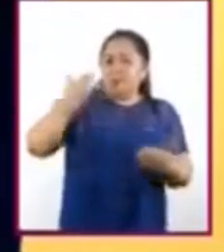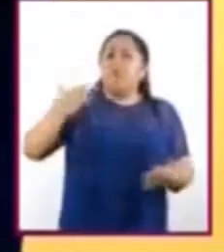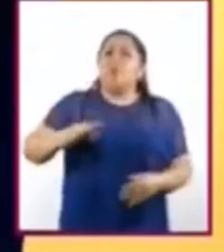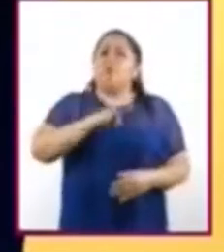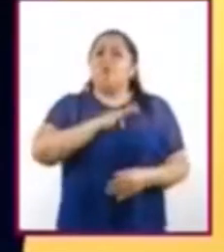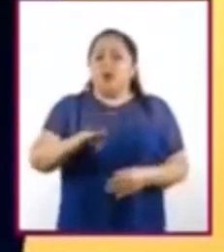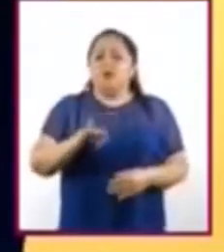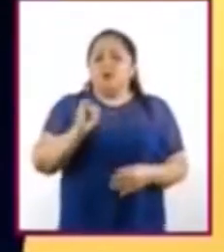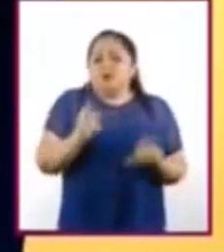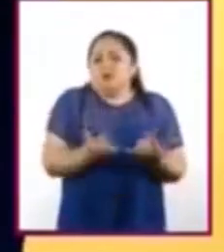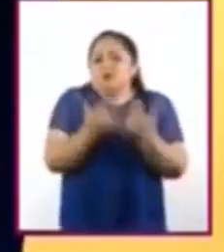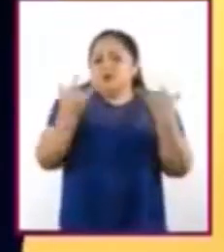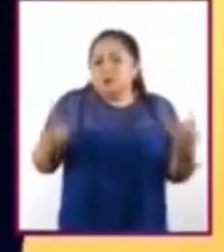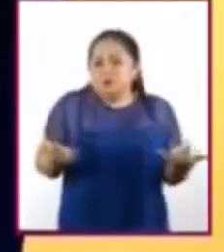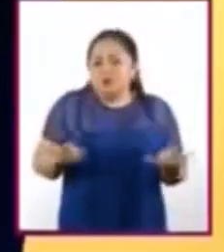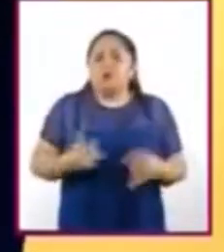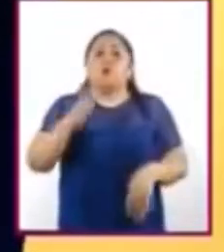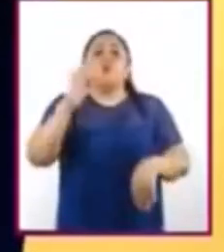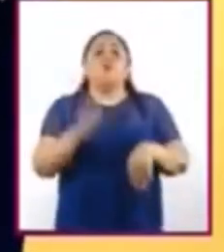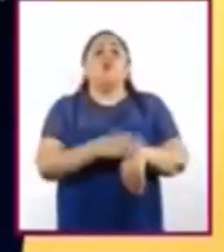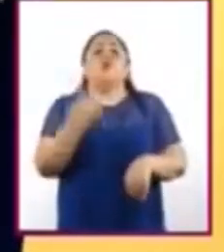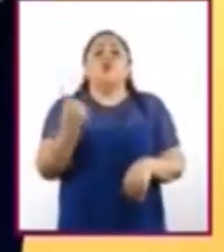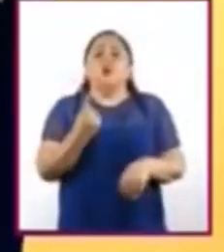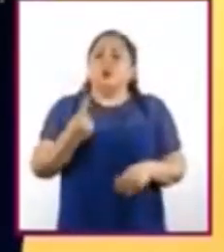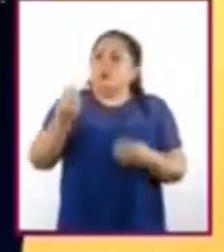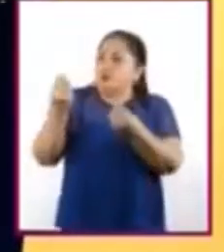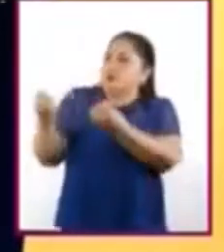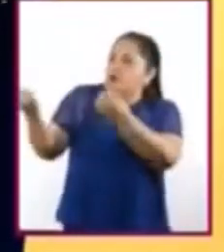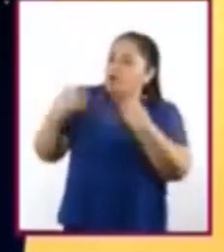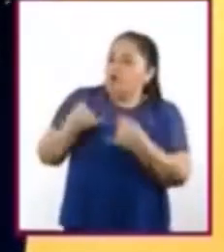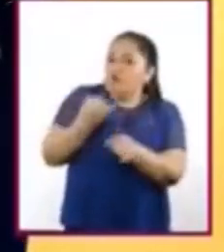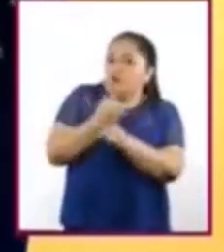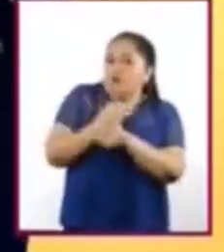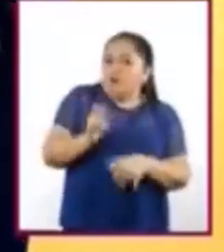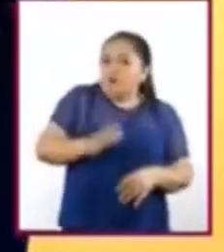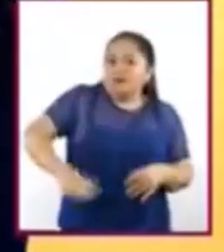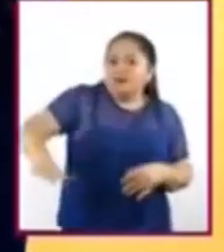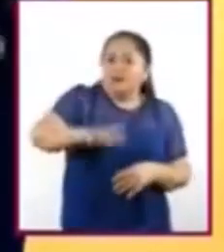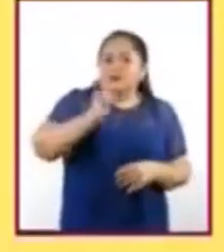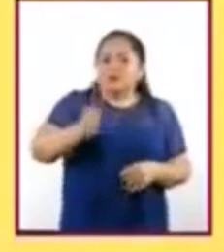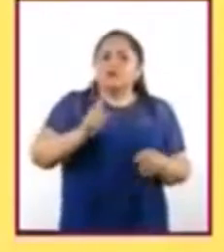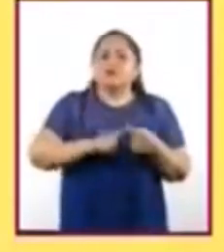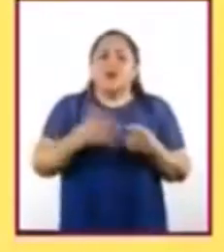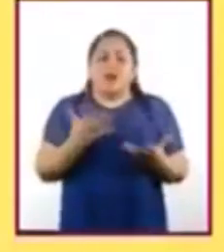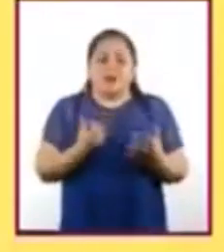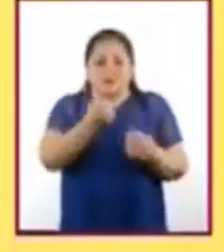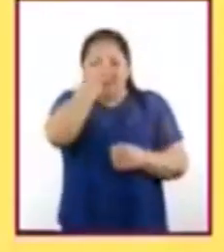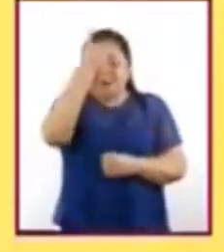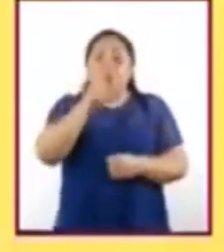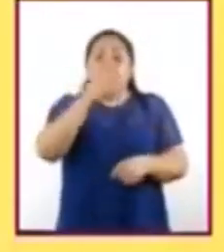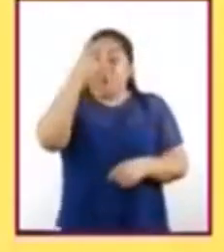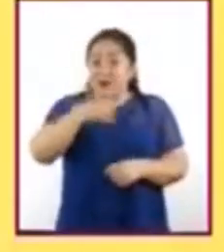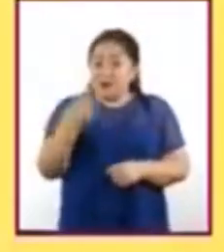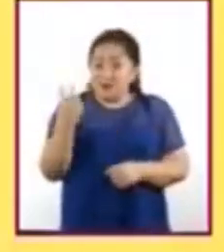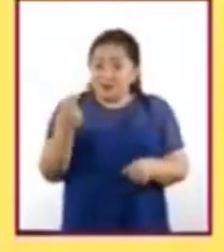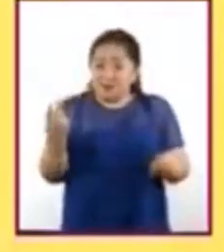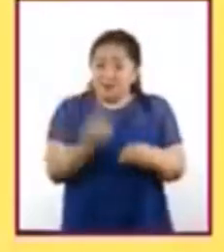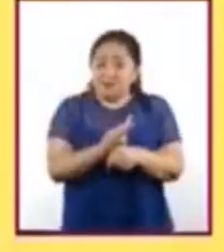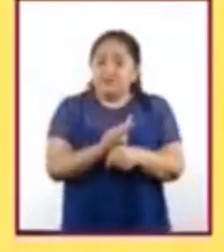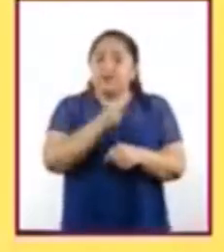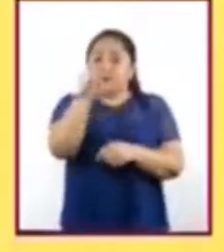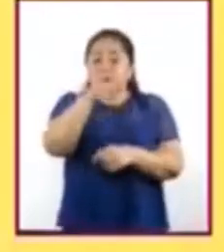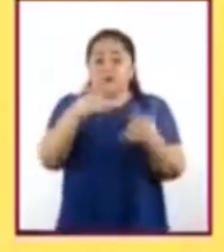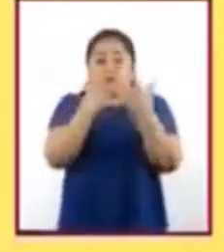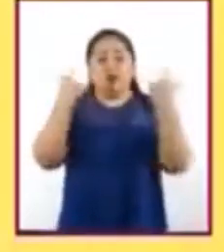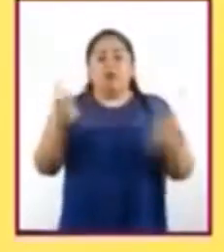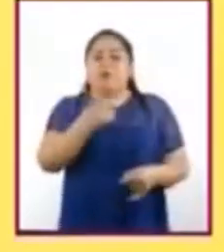ser una fuente histórica, porque nos aportan información de la sociedad que los creó. Para que esto suceda, los historiadores